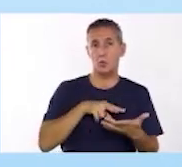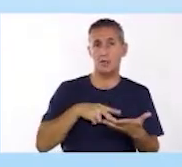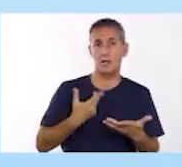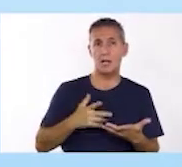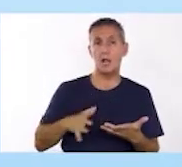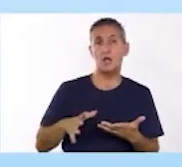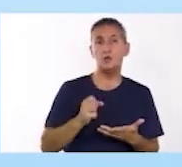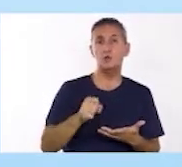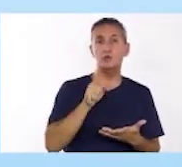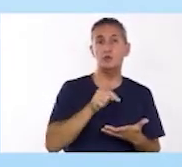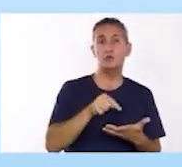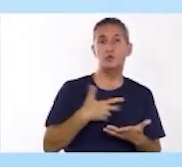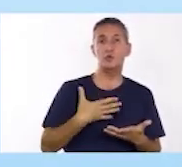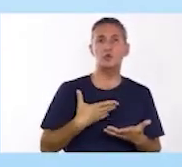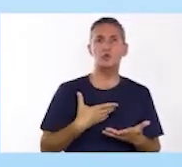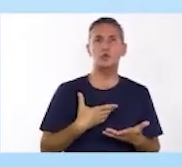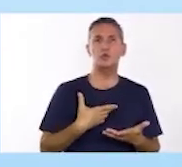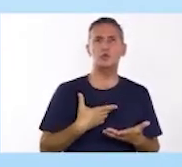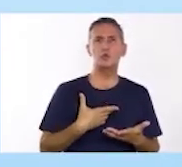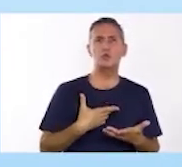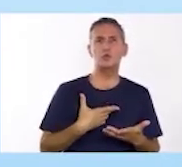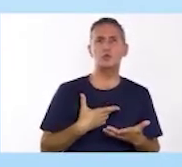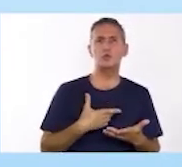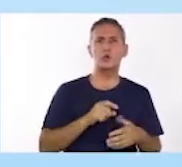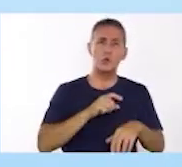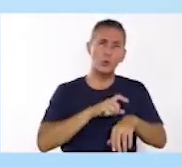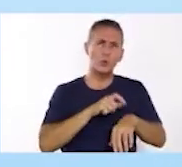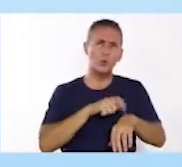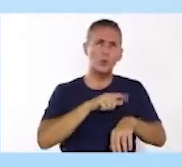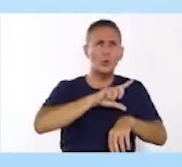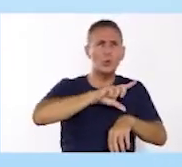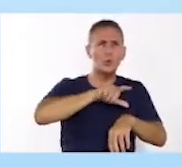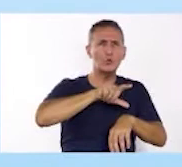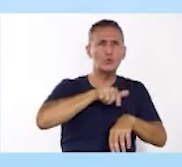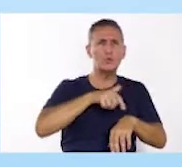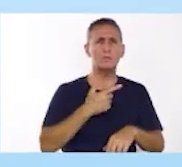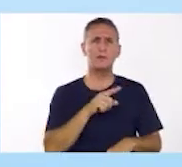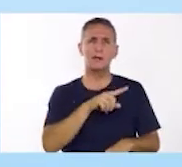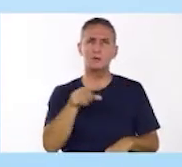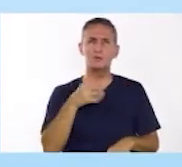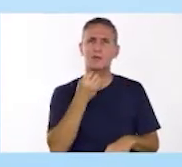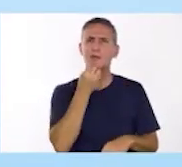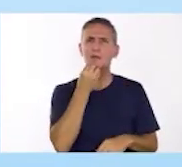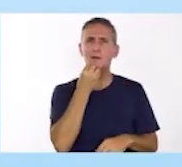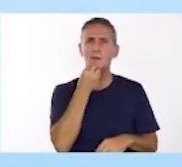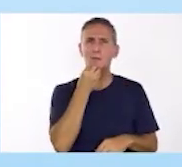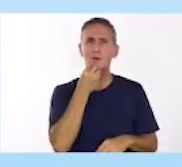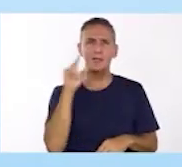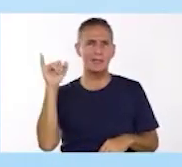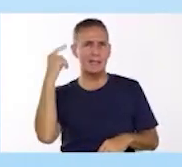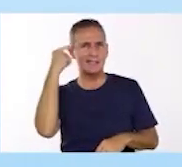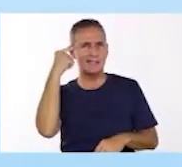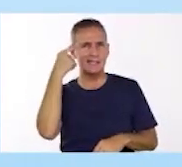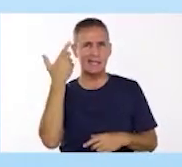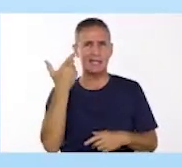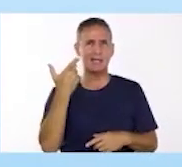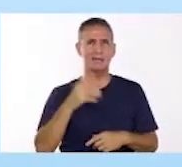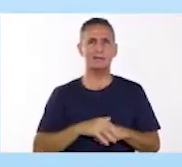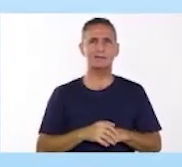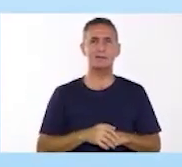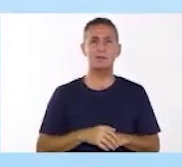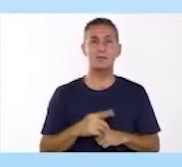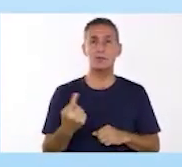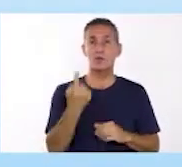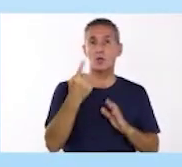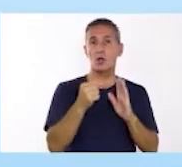leer todo esto y los voy a dejar unos segundos para que ustedes puedan tomar algunas ideas. En